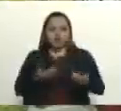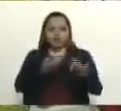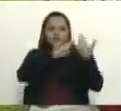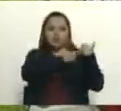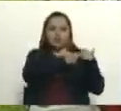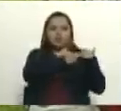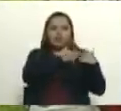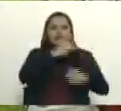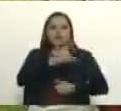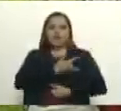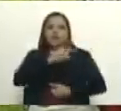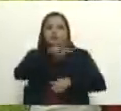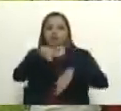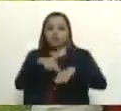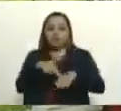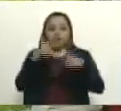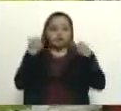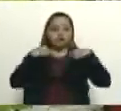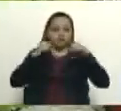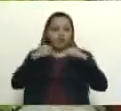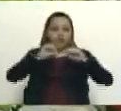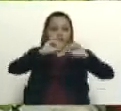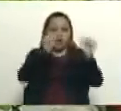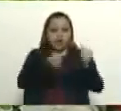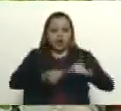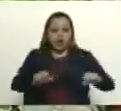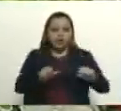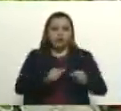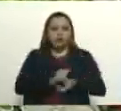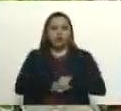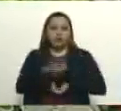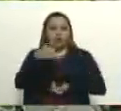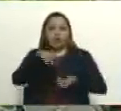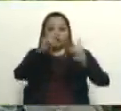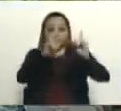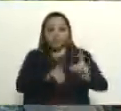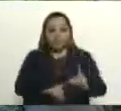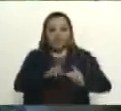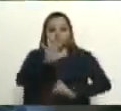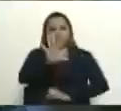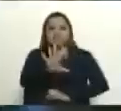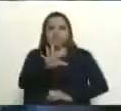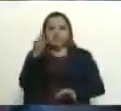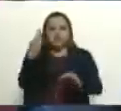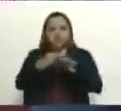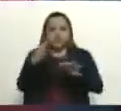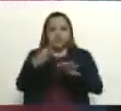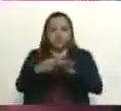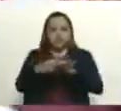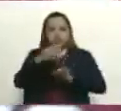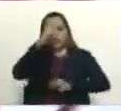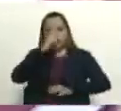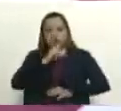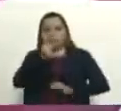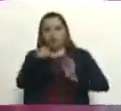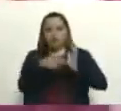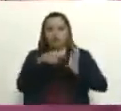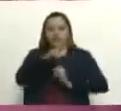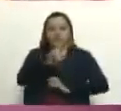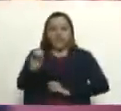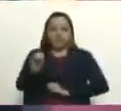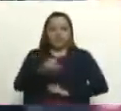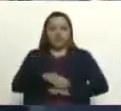Universidad Nacional Experimental de las Artes cuando fue designada el 5 de septiembre del año